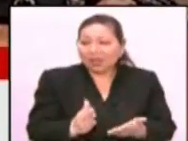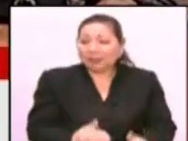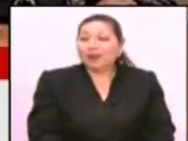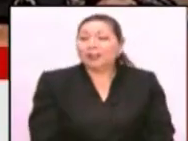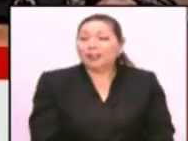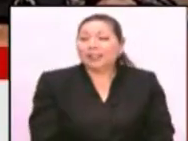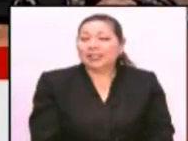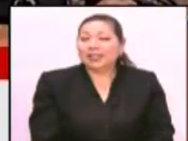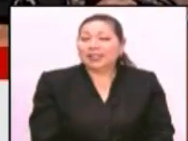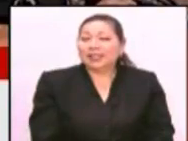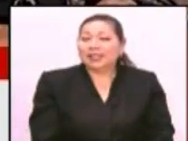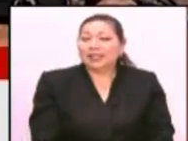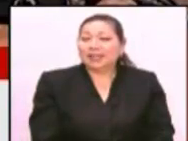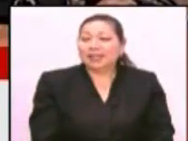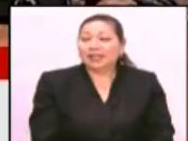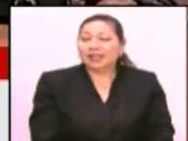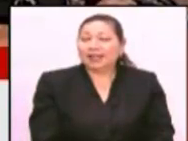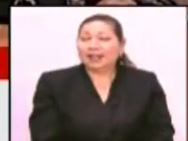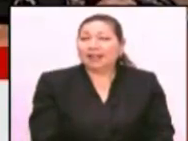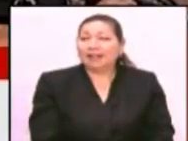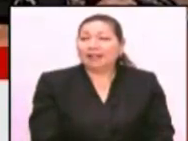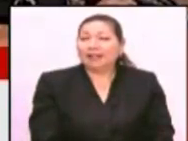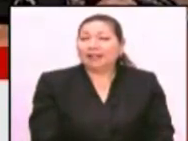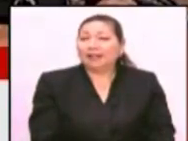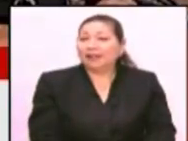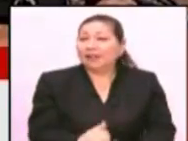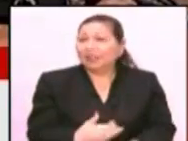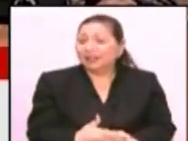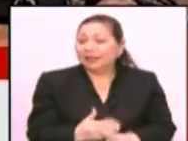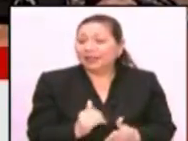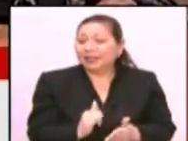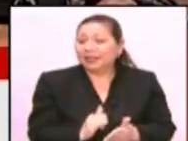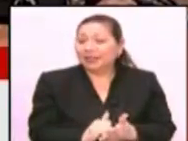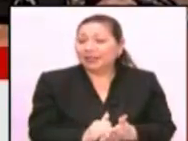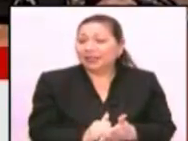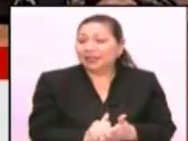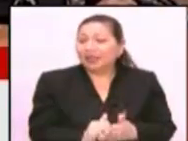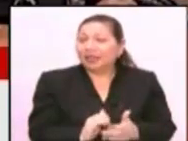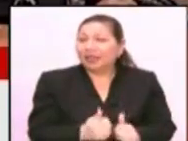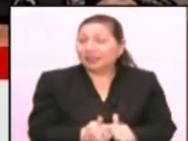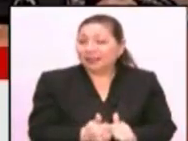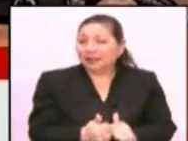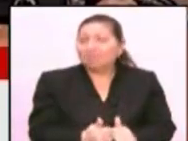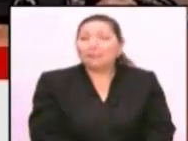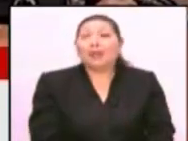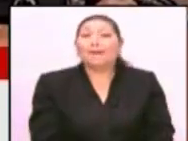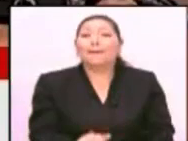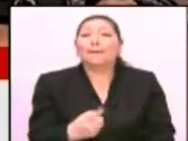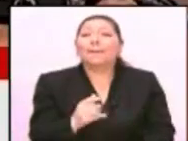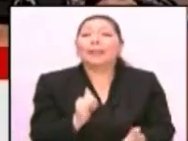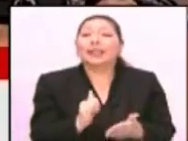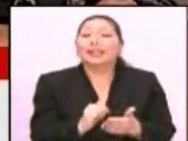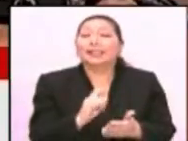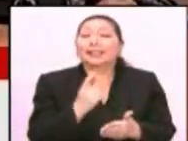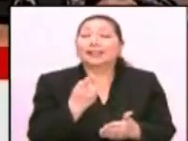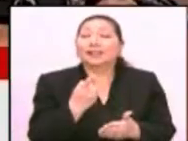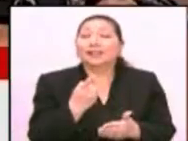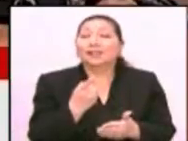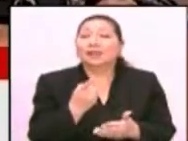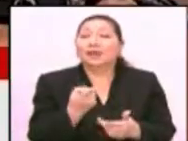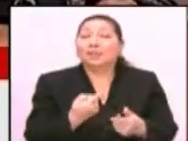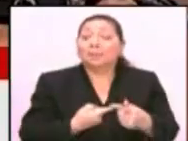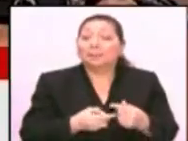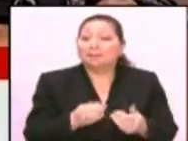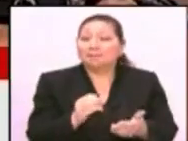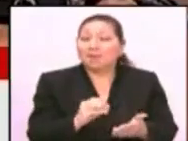penal. Entonces, creo que, y el tipo penal se modificaría para que sea solamente un